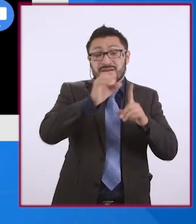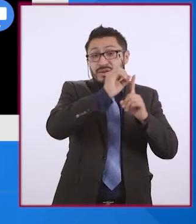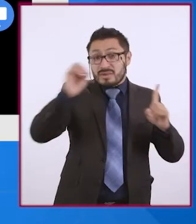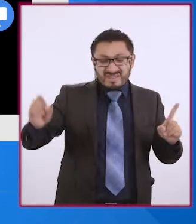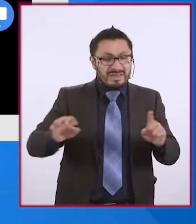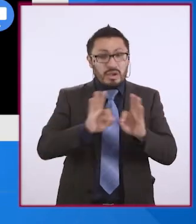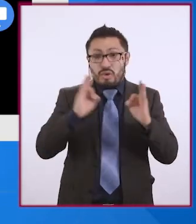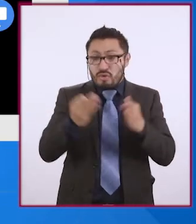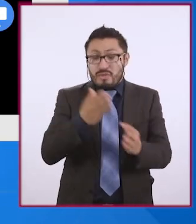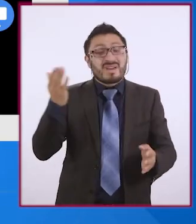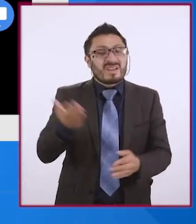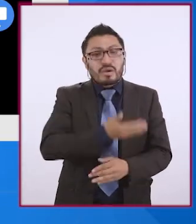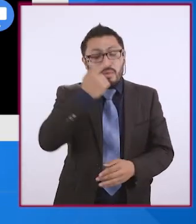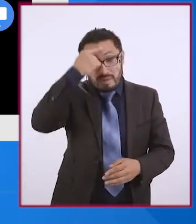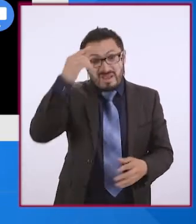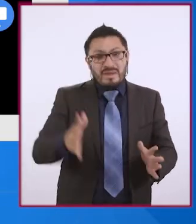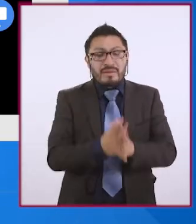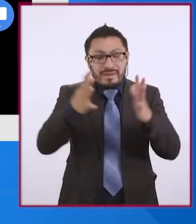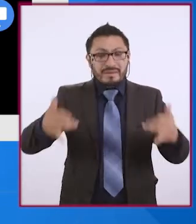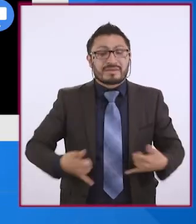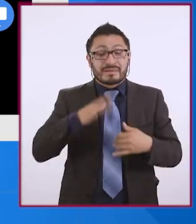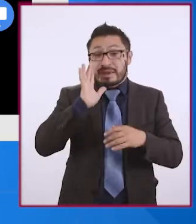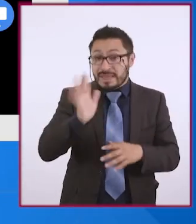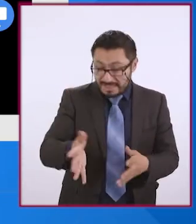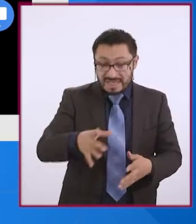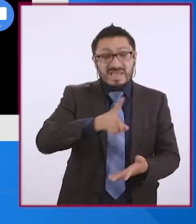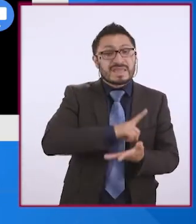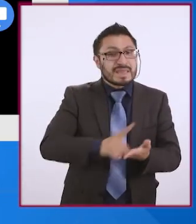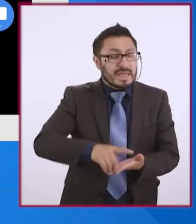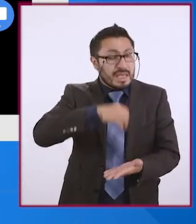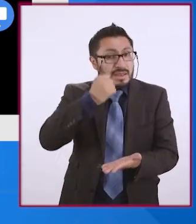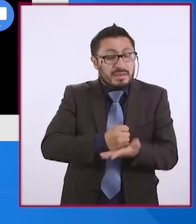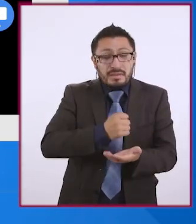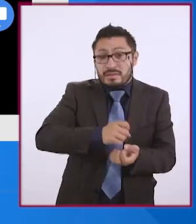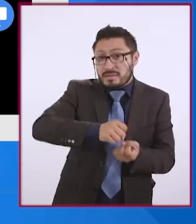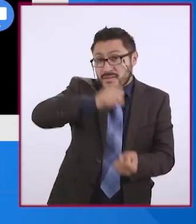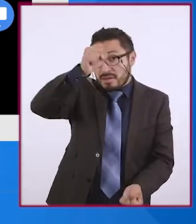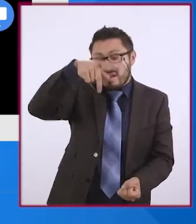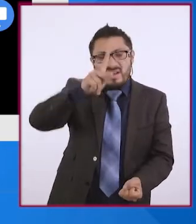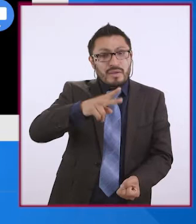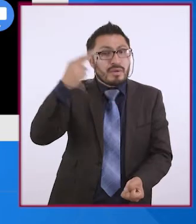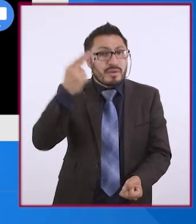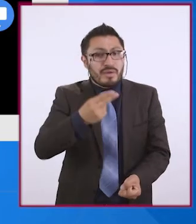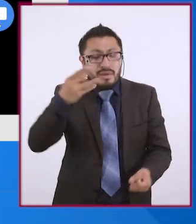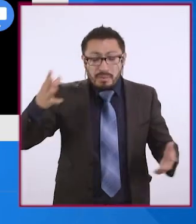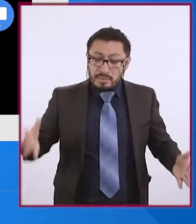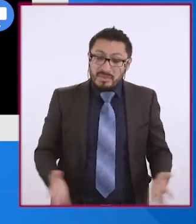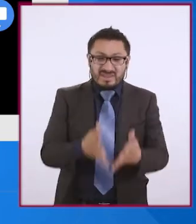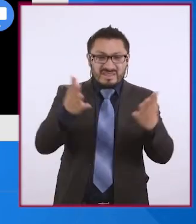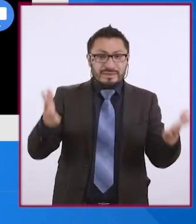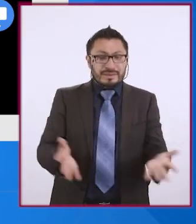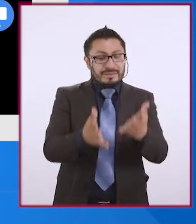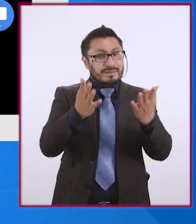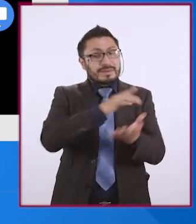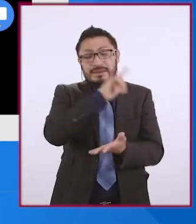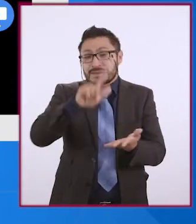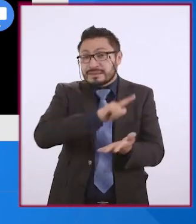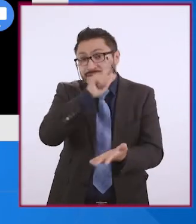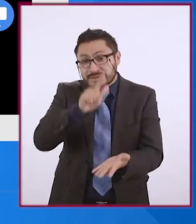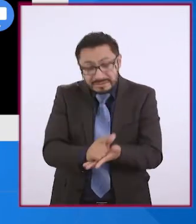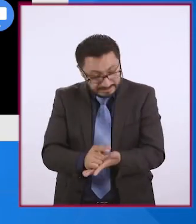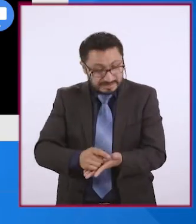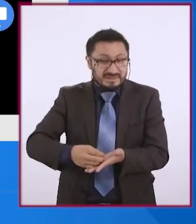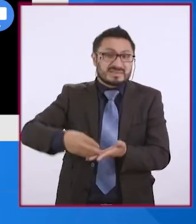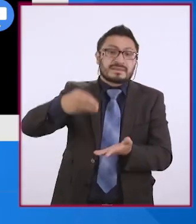están previstos como un derecho constitucional, pero es necesario fortalecer en el ámbito de las leyes que se